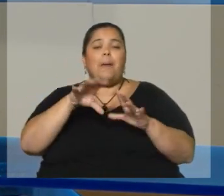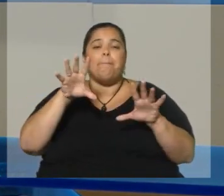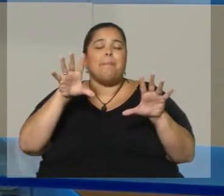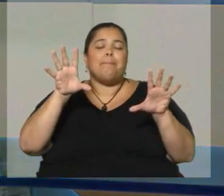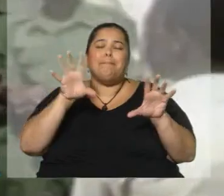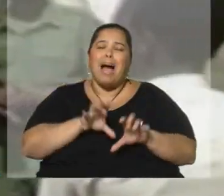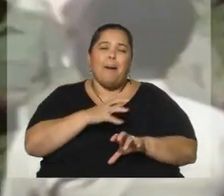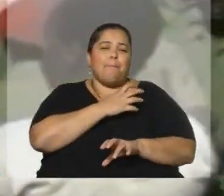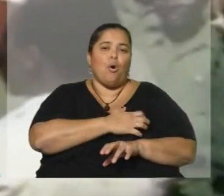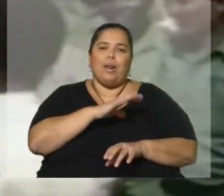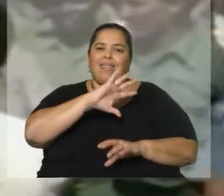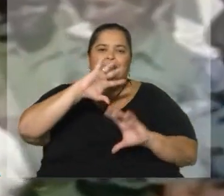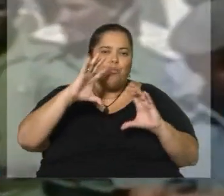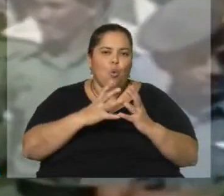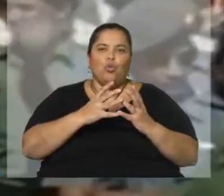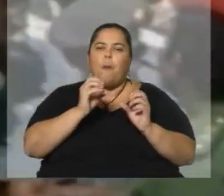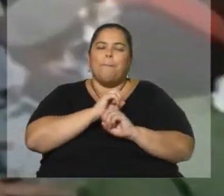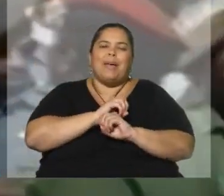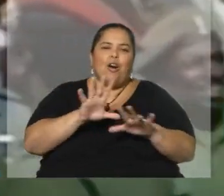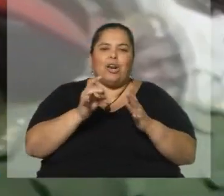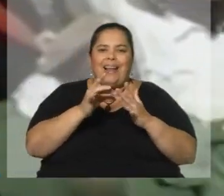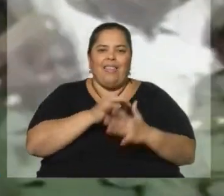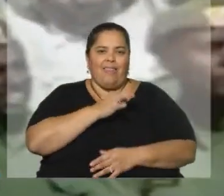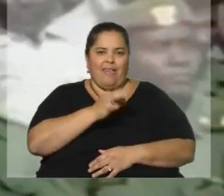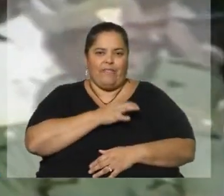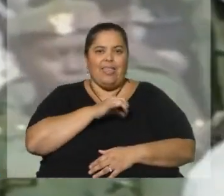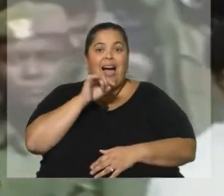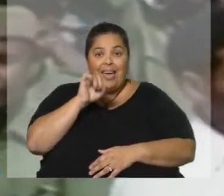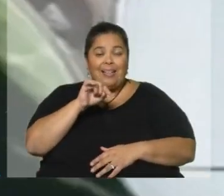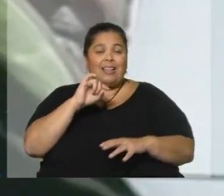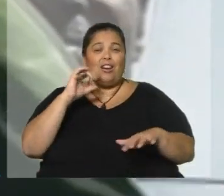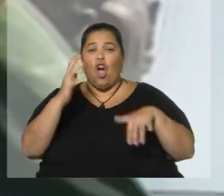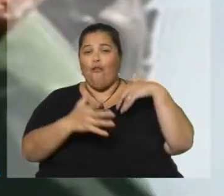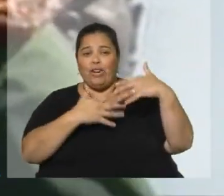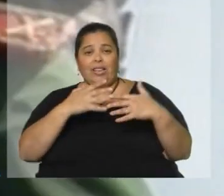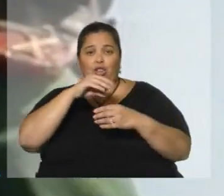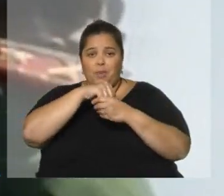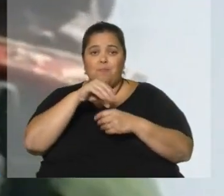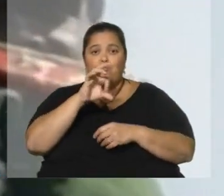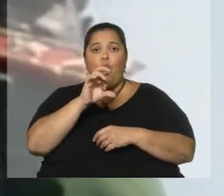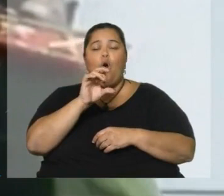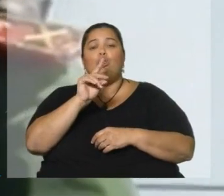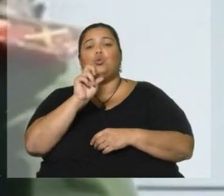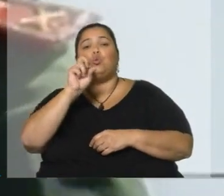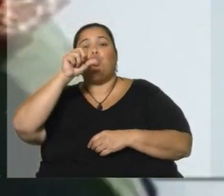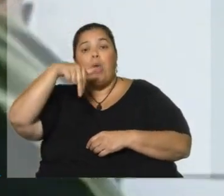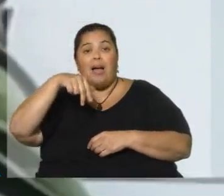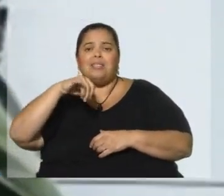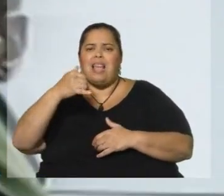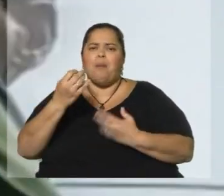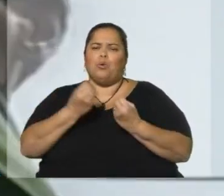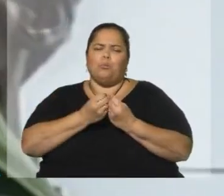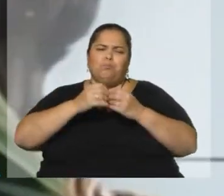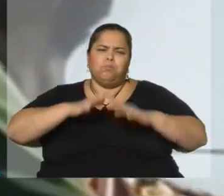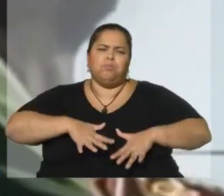vida. El conflicto en Sudán se remonta a la revuelta del año 2019, en la que una masiva movilización popular terminó con